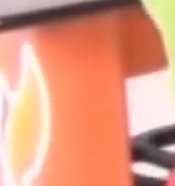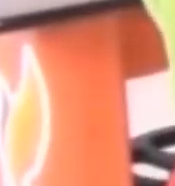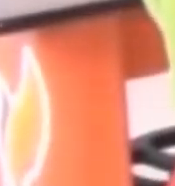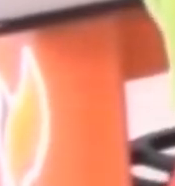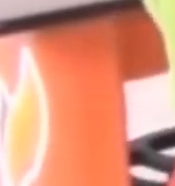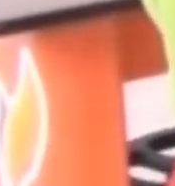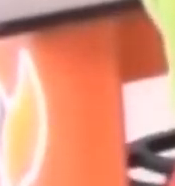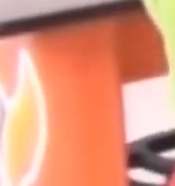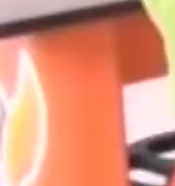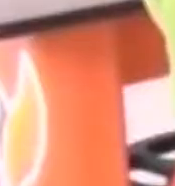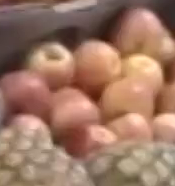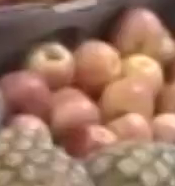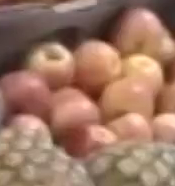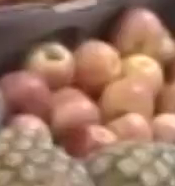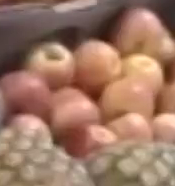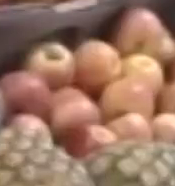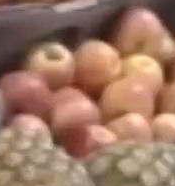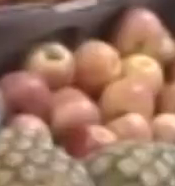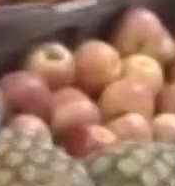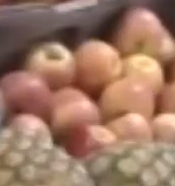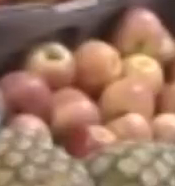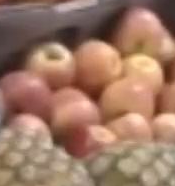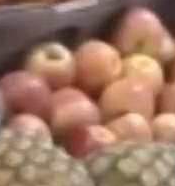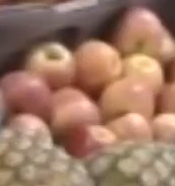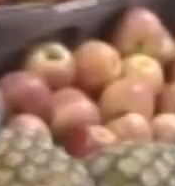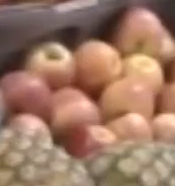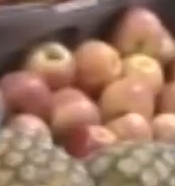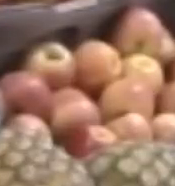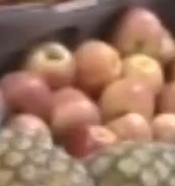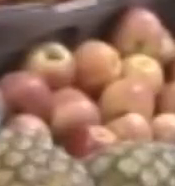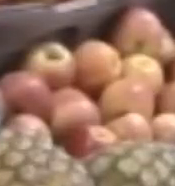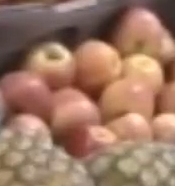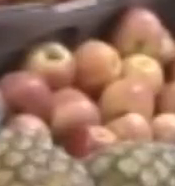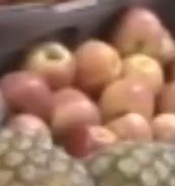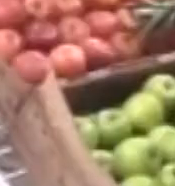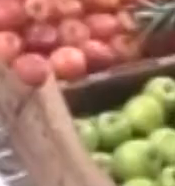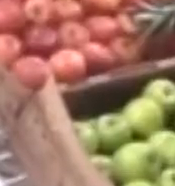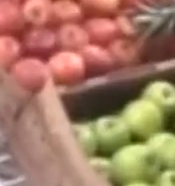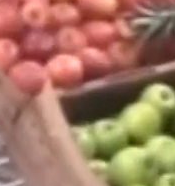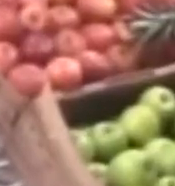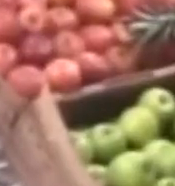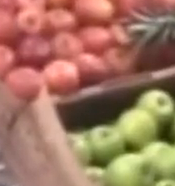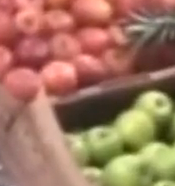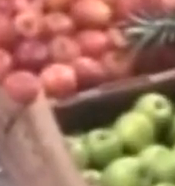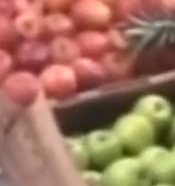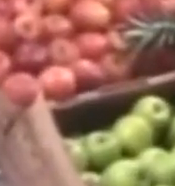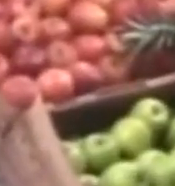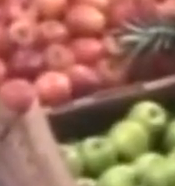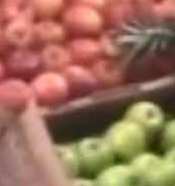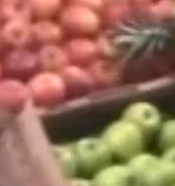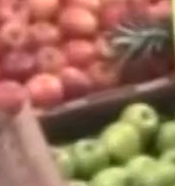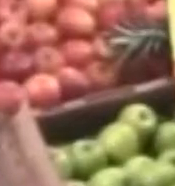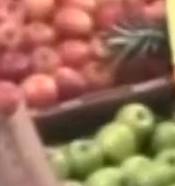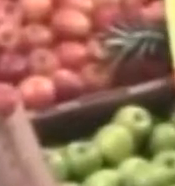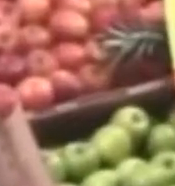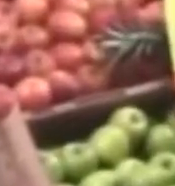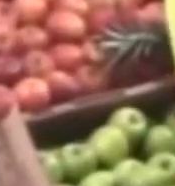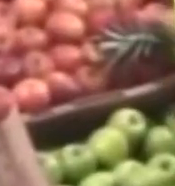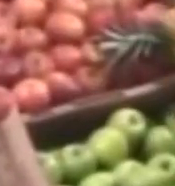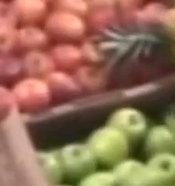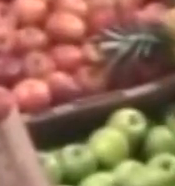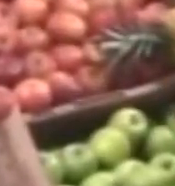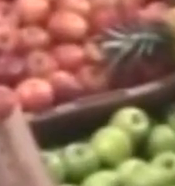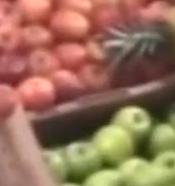boletas aquí y en el centro metí una. La llené y con eso gané. Yo siempre hago compra aquí en